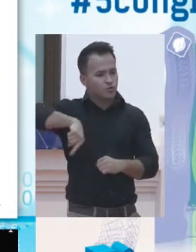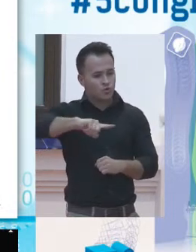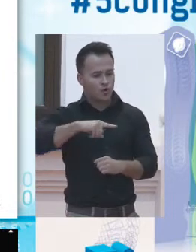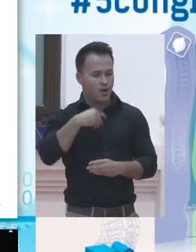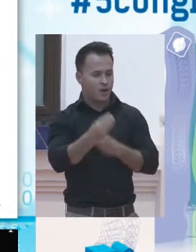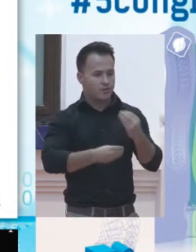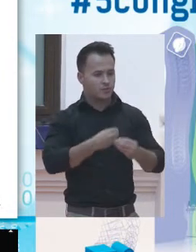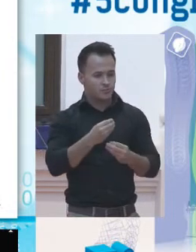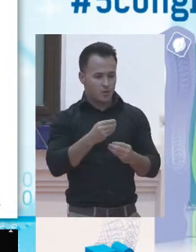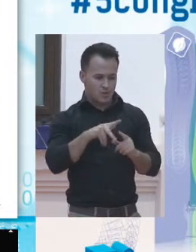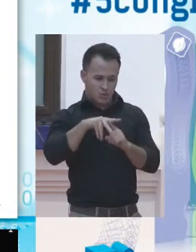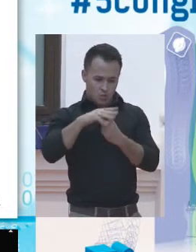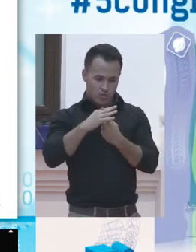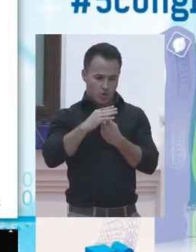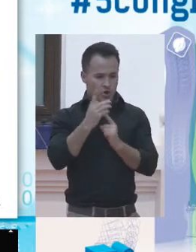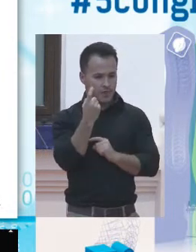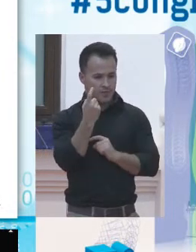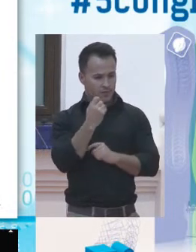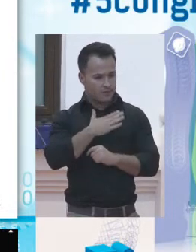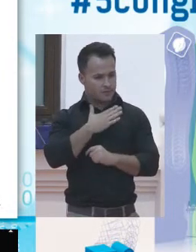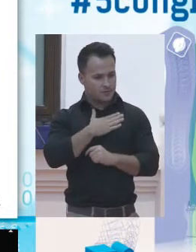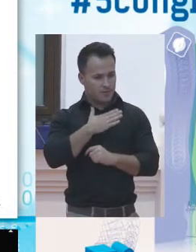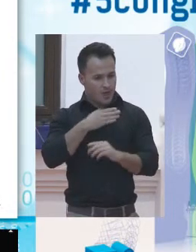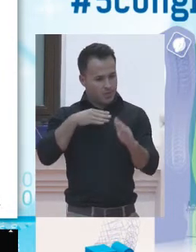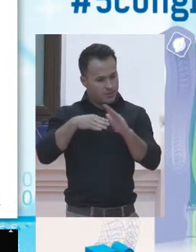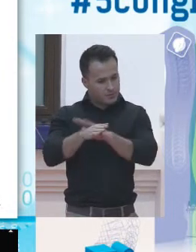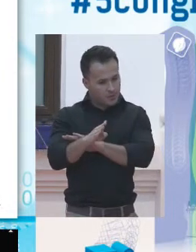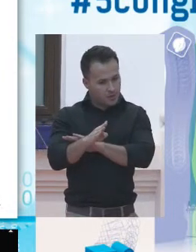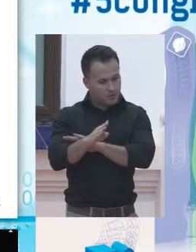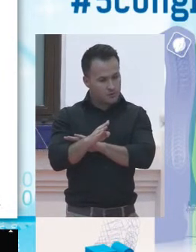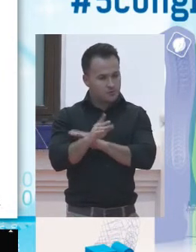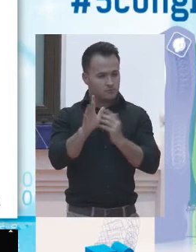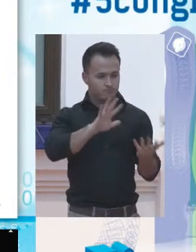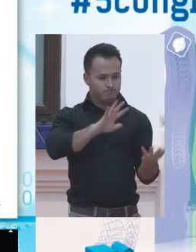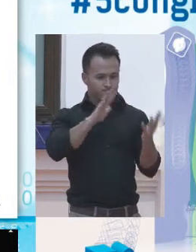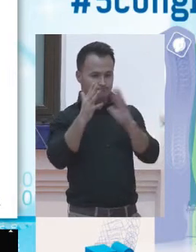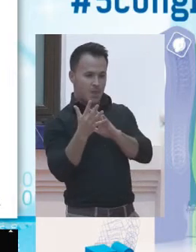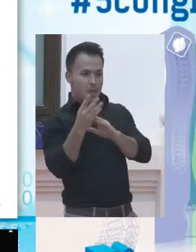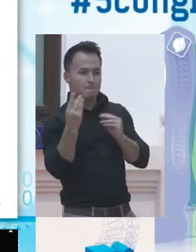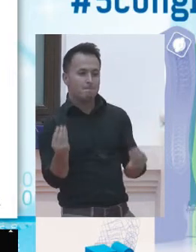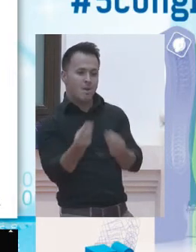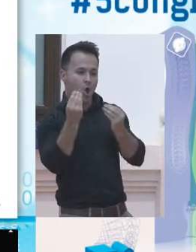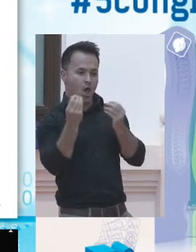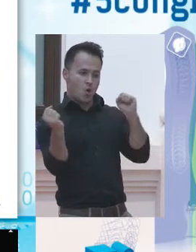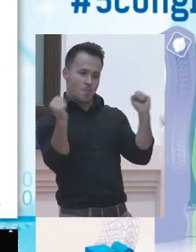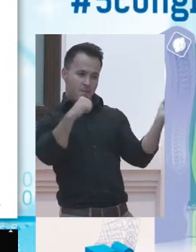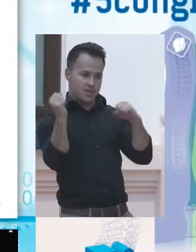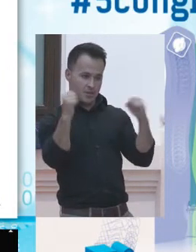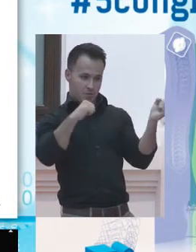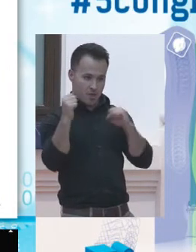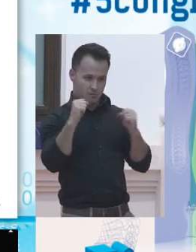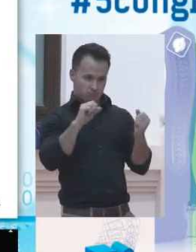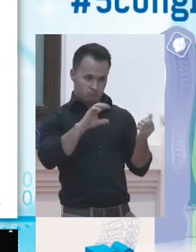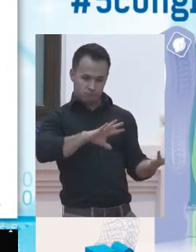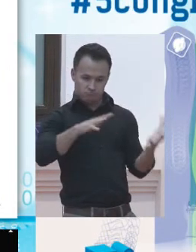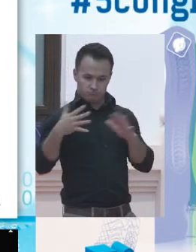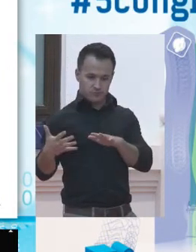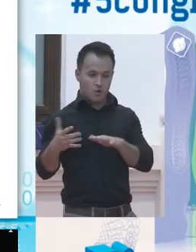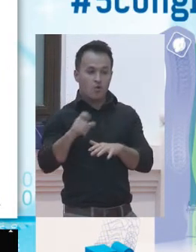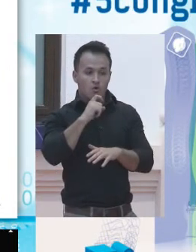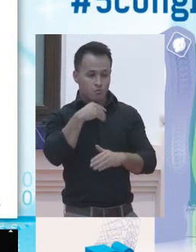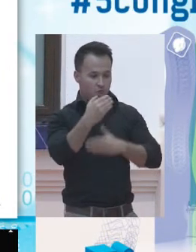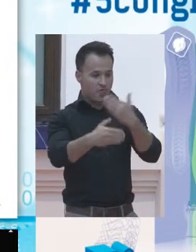convertido nuestra situación, nuestra necesidad de accesibilidad en una mejora de la competitividad mediante la aplicación de